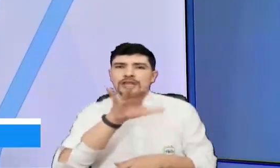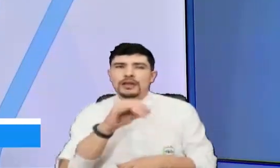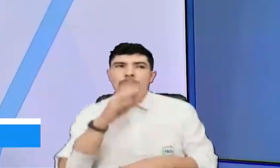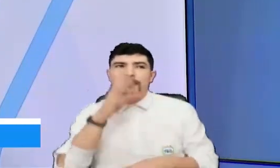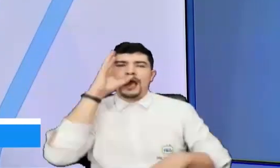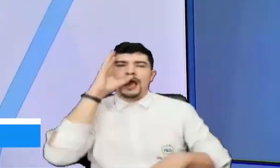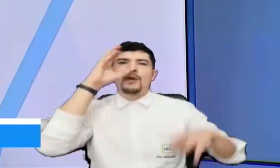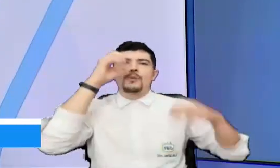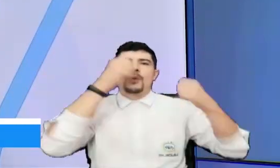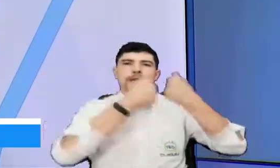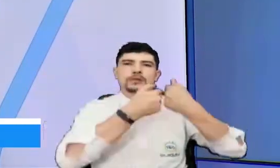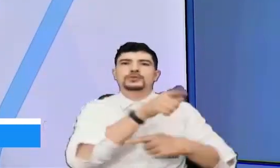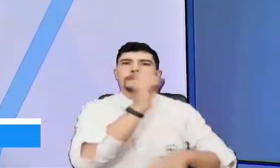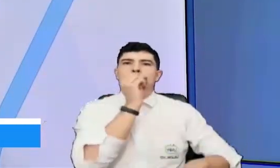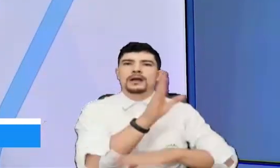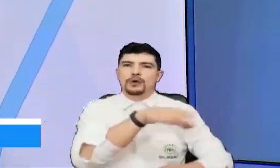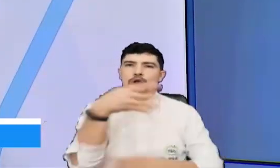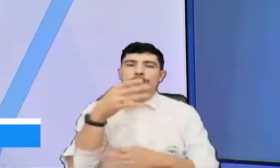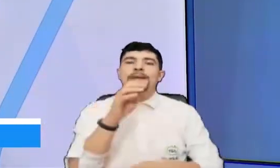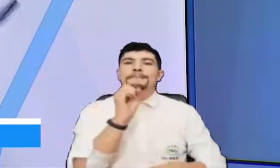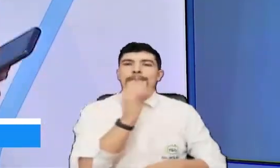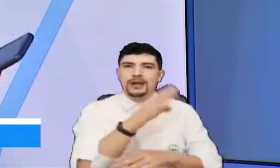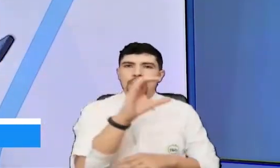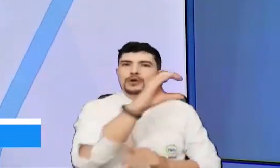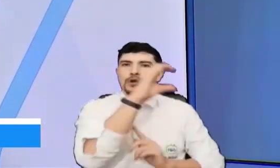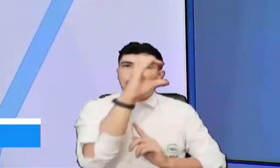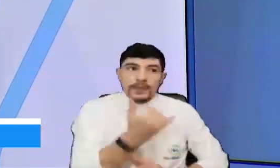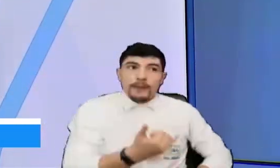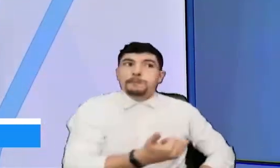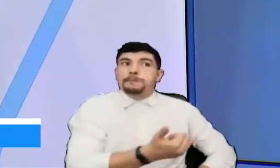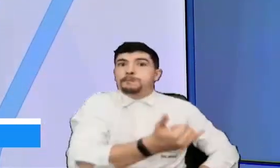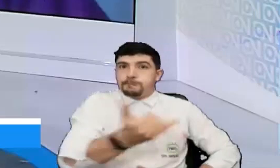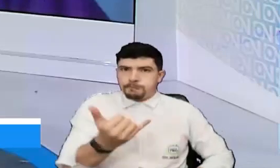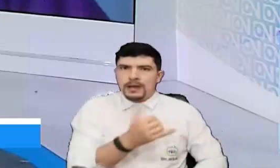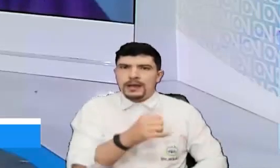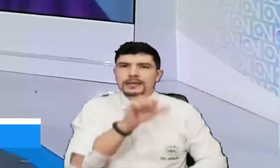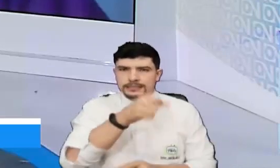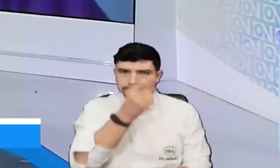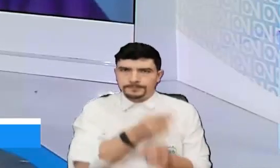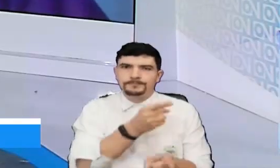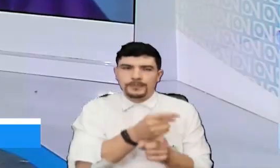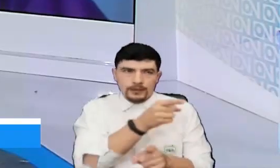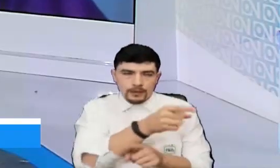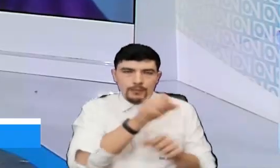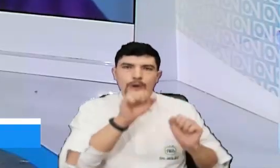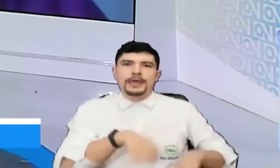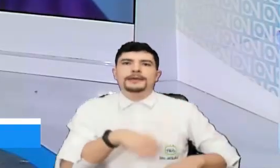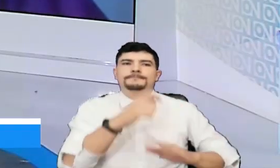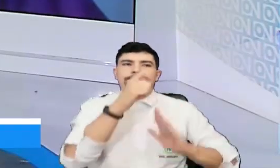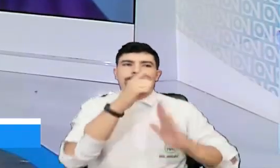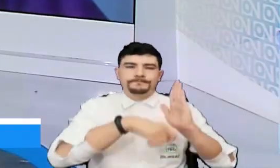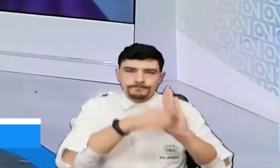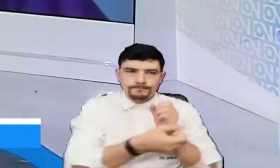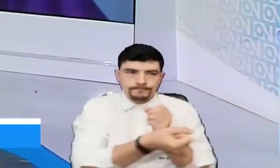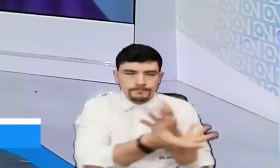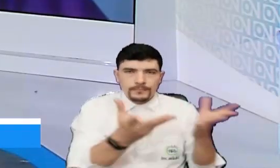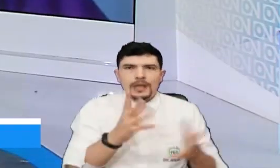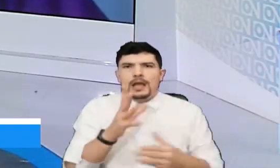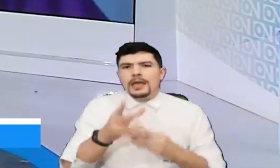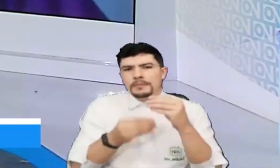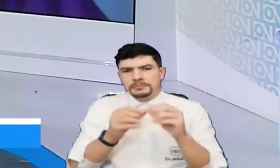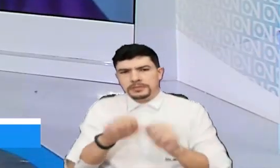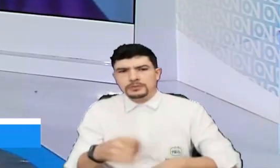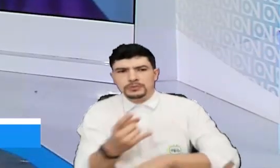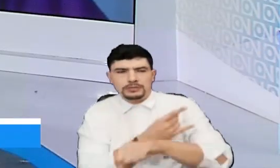varios congresistas dicen que esto es solamente un pañito de agua tibia para las personas, que son 160.000 pesos. Lo digo porque